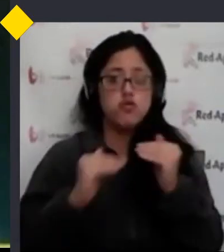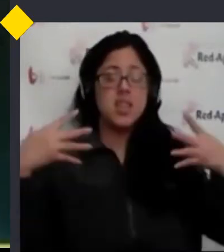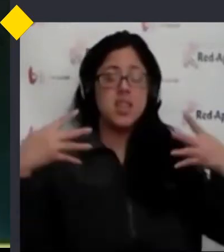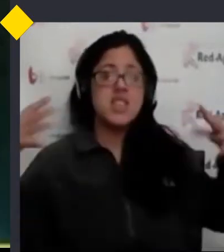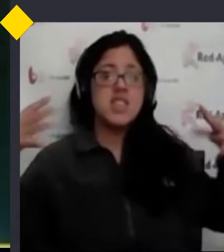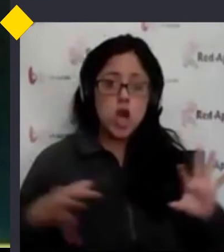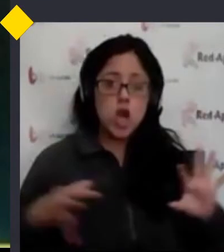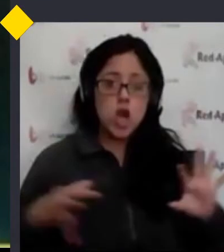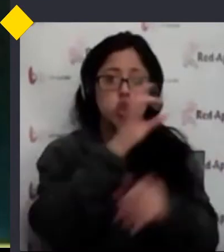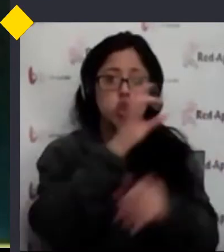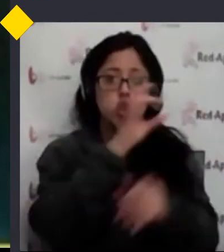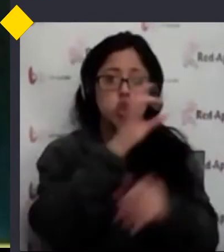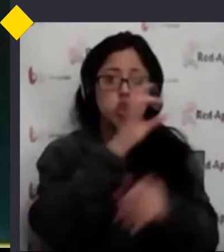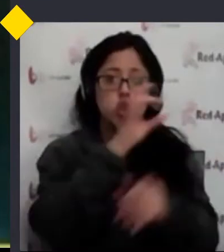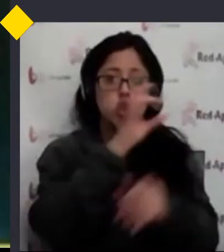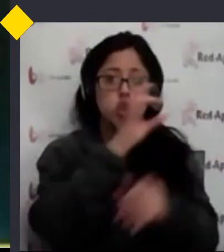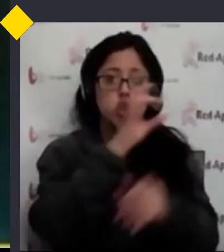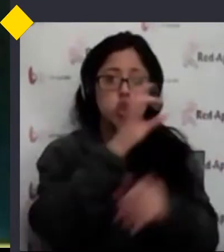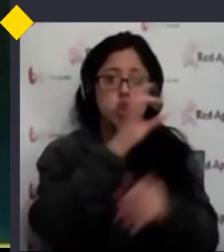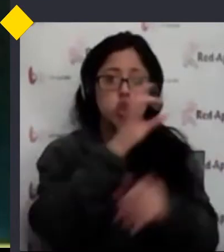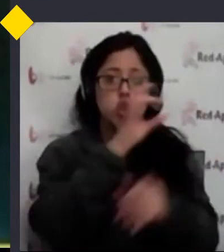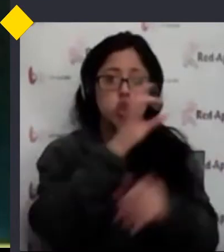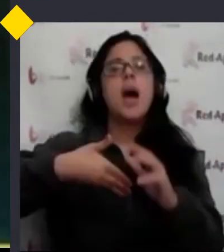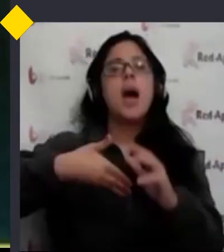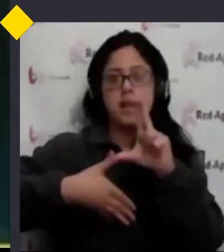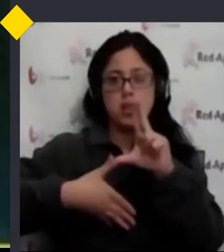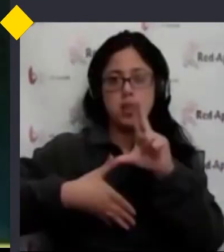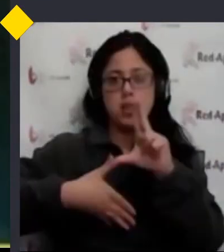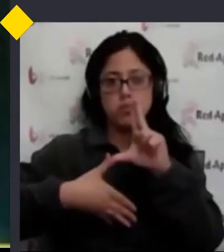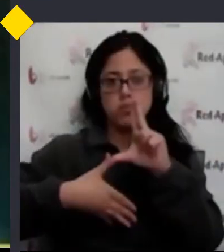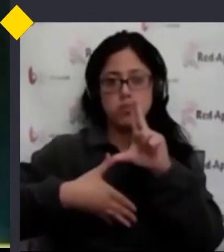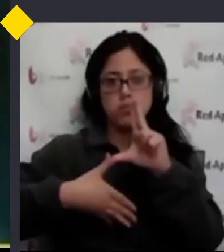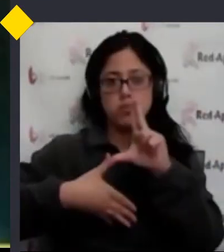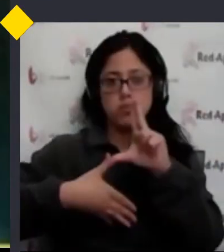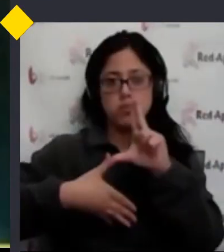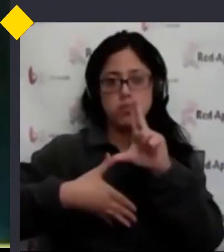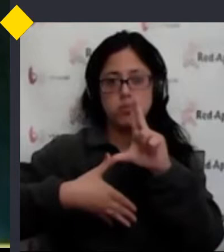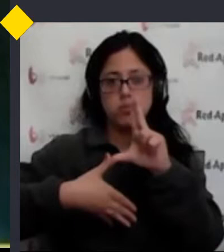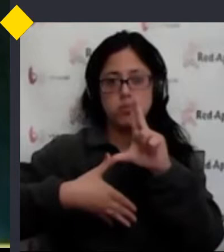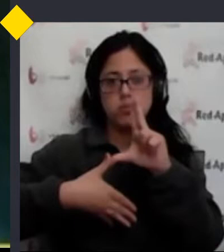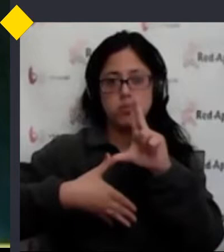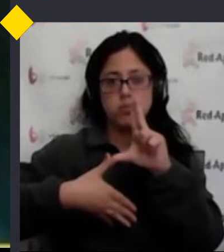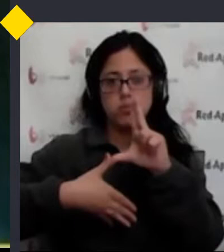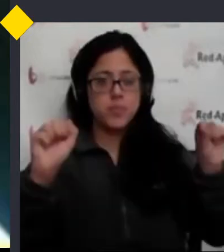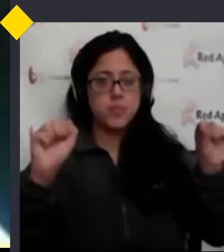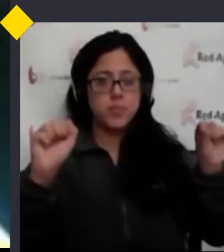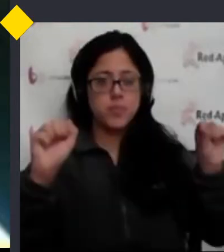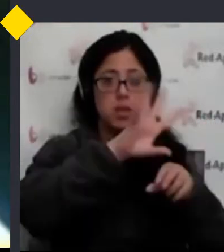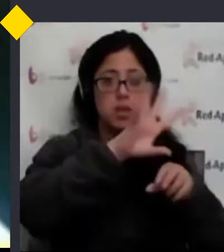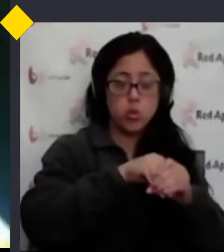de Latinoamérica y que agrupa empresas comprometidas con la inclusión de la diversidad sexual. Ya tenemos